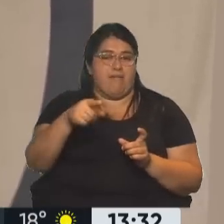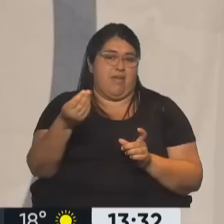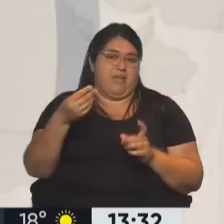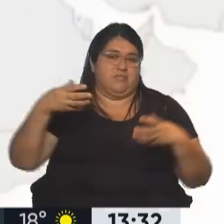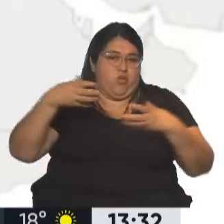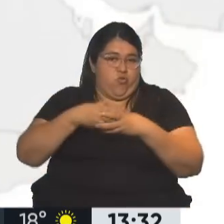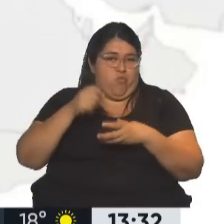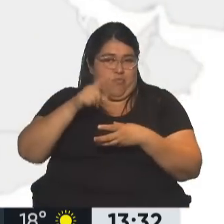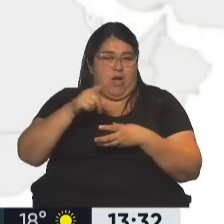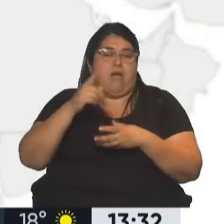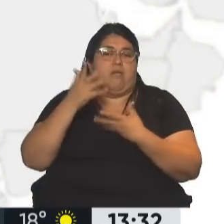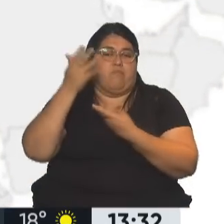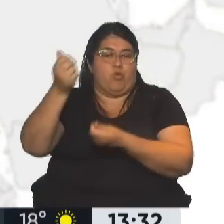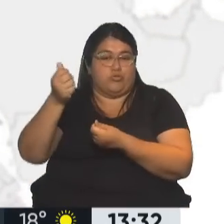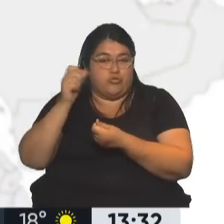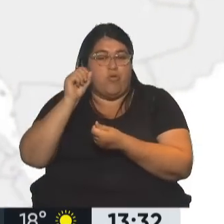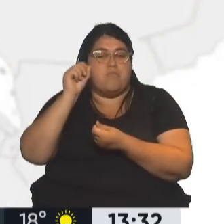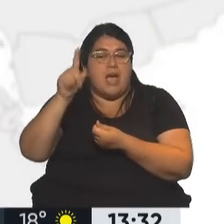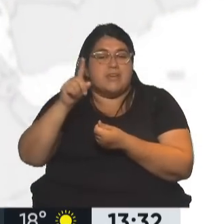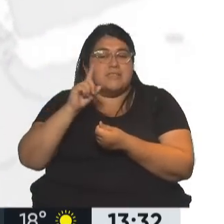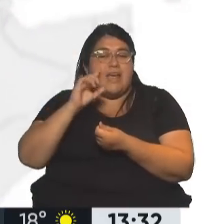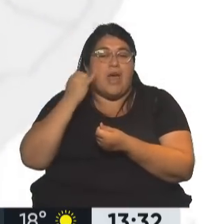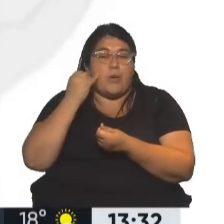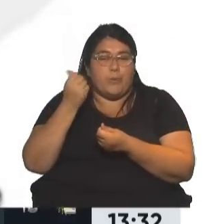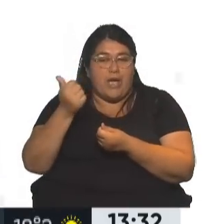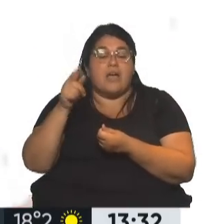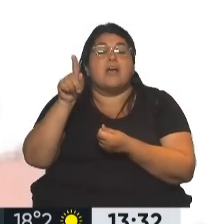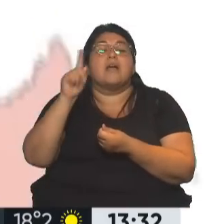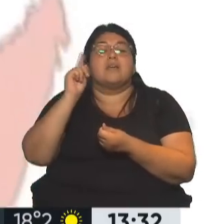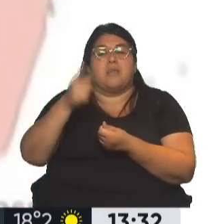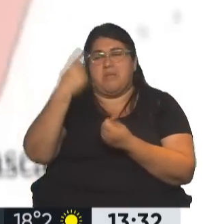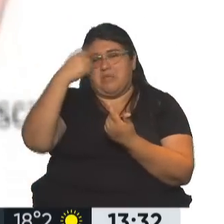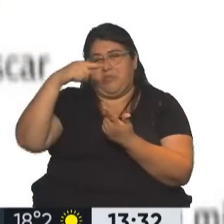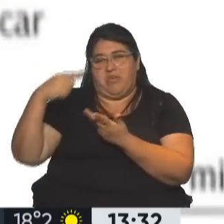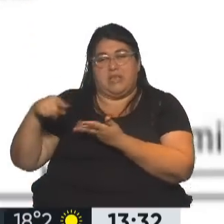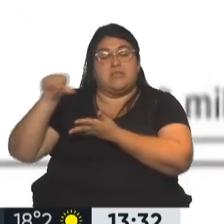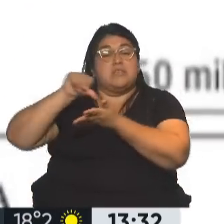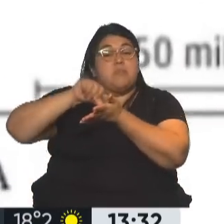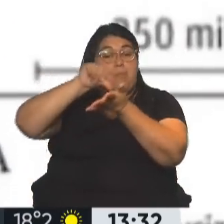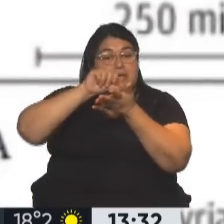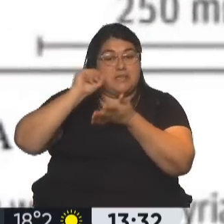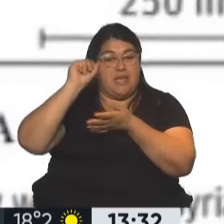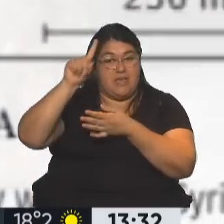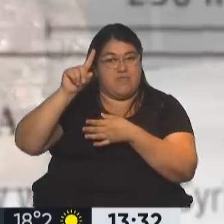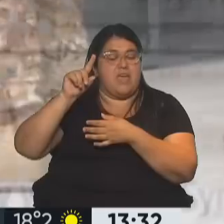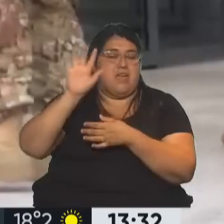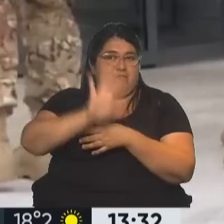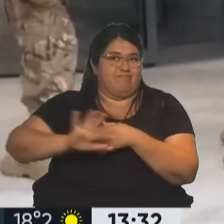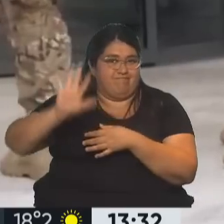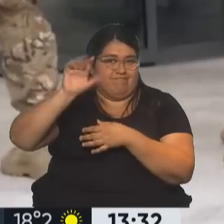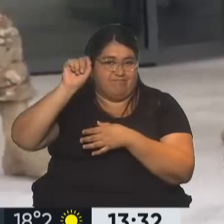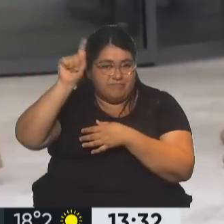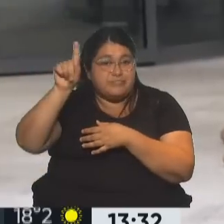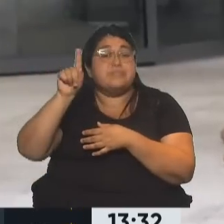en Siria en apoyo a Bashar al-Assad y en África con presencia en Libia, Mali, República Central Africana y Sudán, países en los